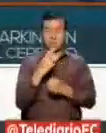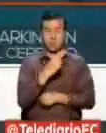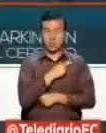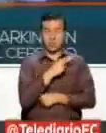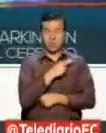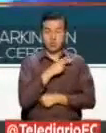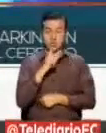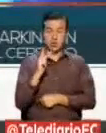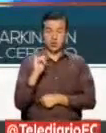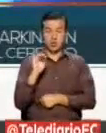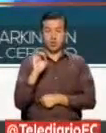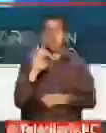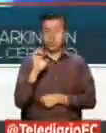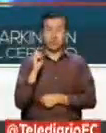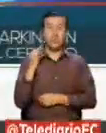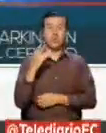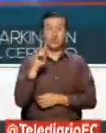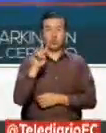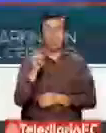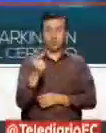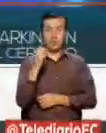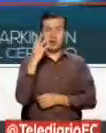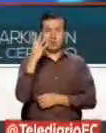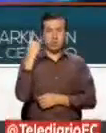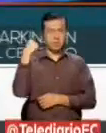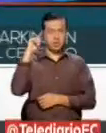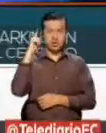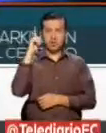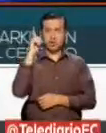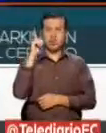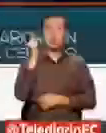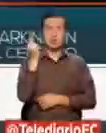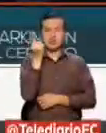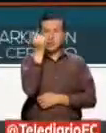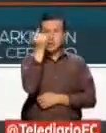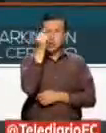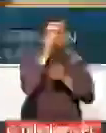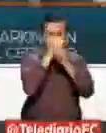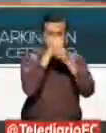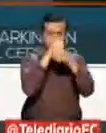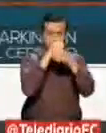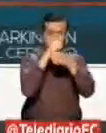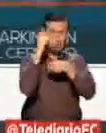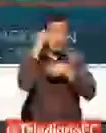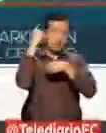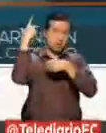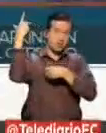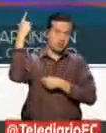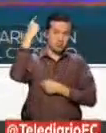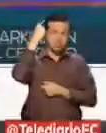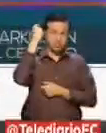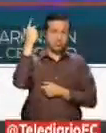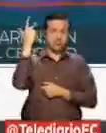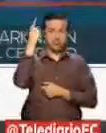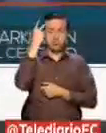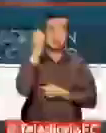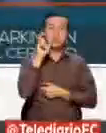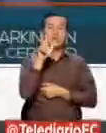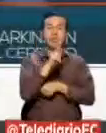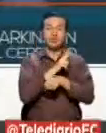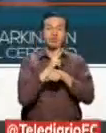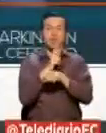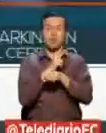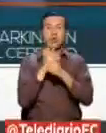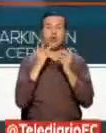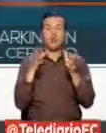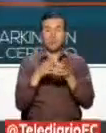Universidad de Kioto inyectó 2,4 millones de células en la parte izquierda del cerebro. La operación duró 3 horas